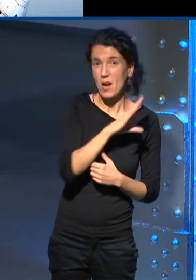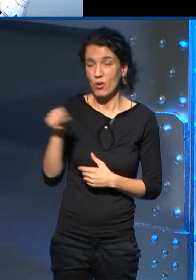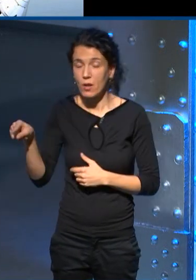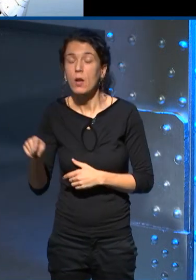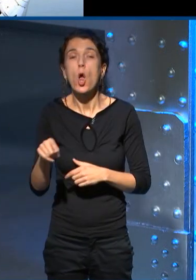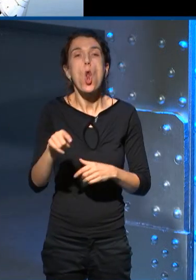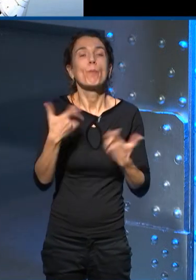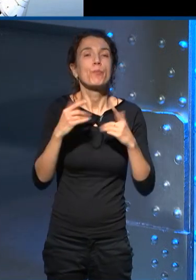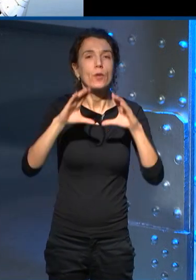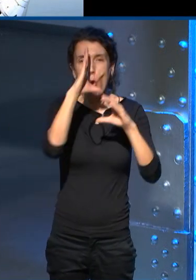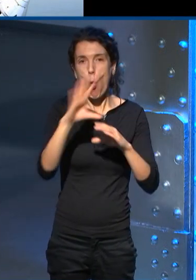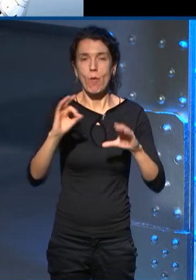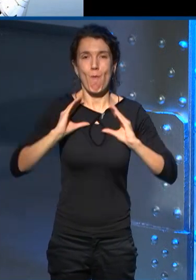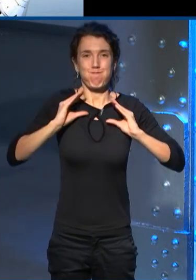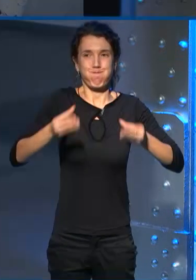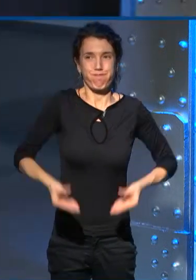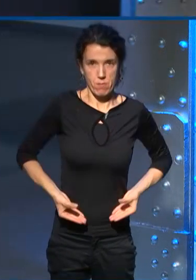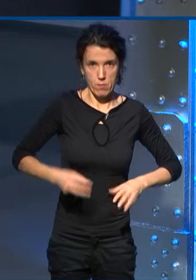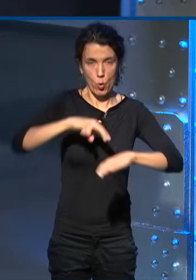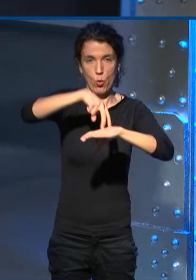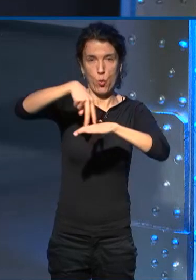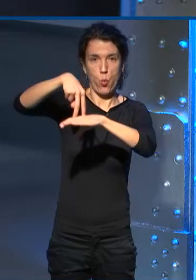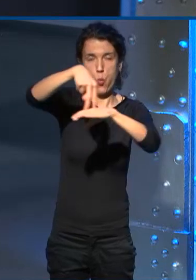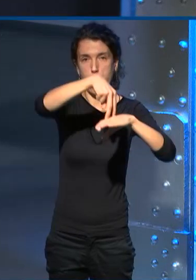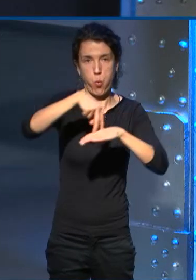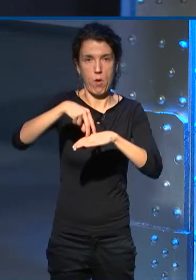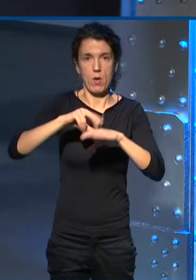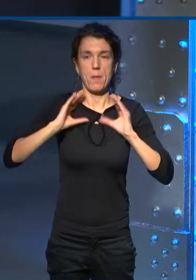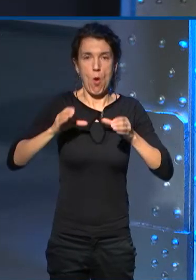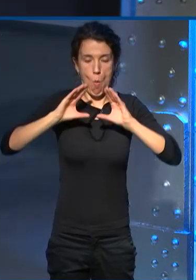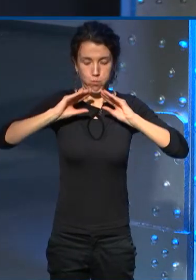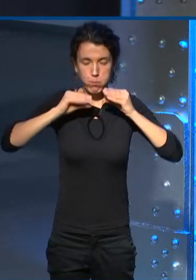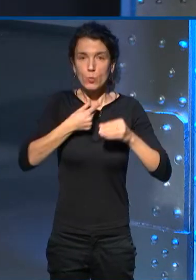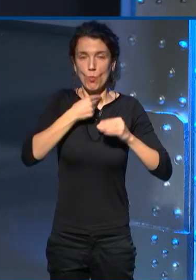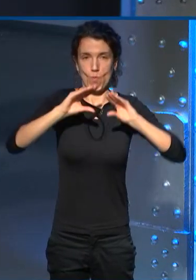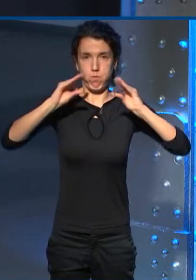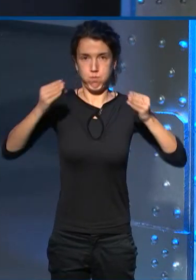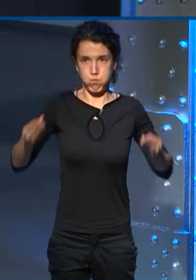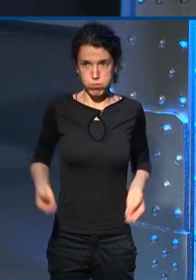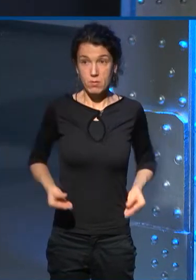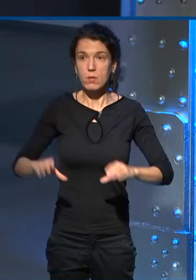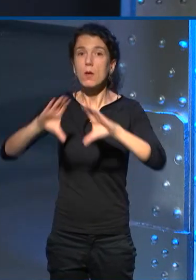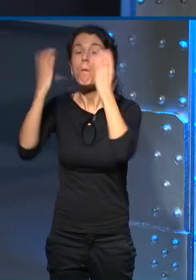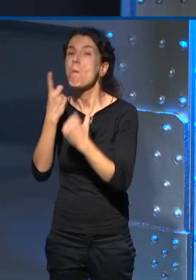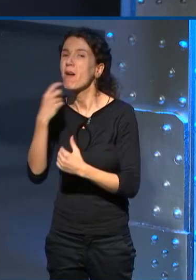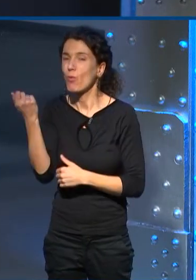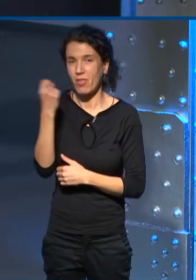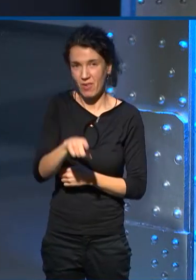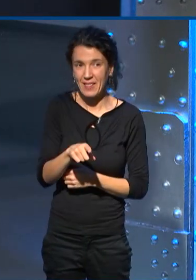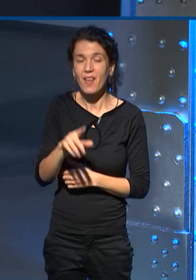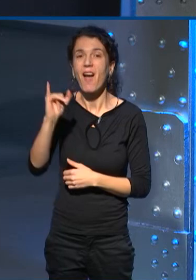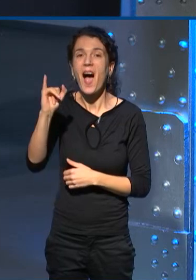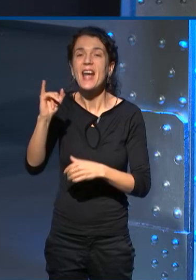de Michelin. ¿Por qué? Porque fuera tiene vacío total, entonces presurizado, etcétera, etcétera. En Marte no. En Marte lo que tenemos